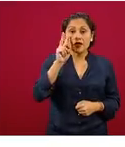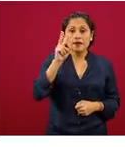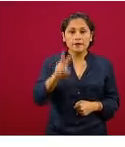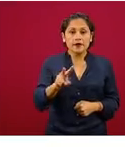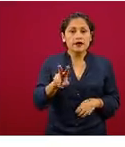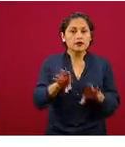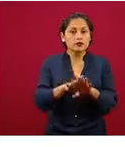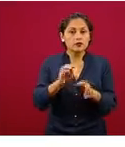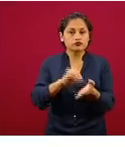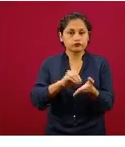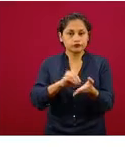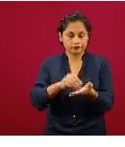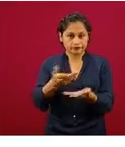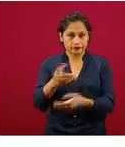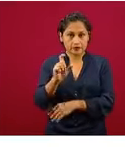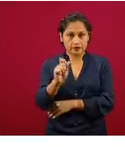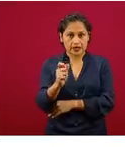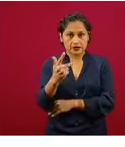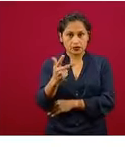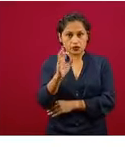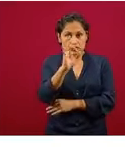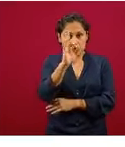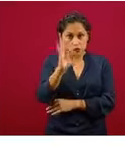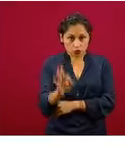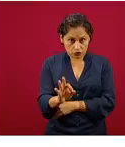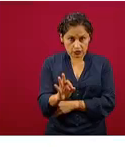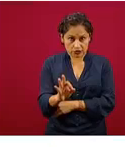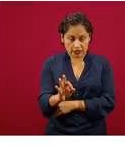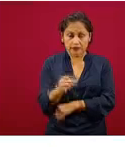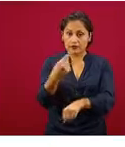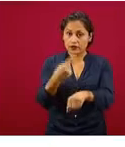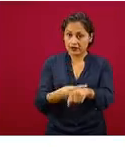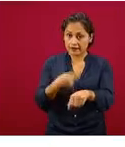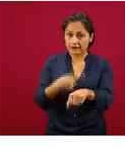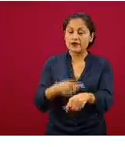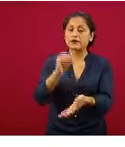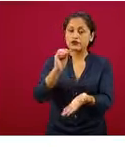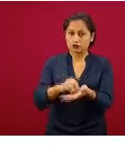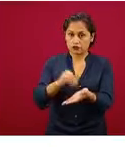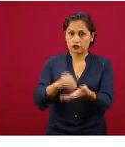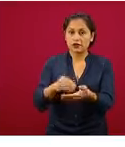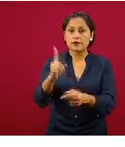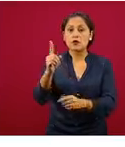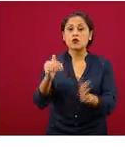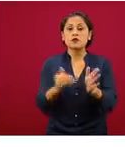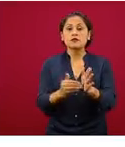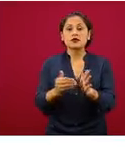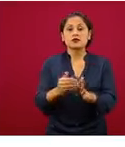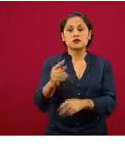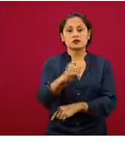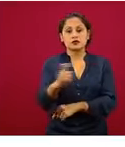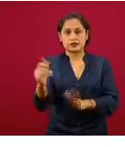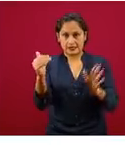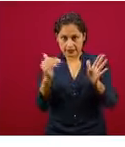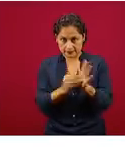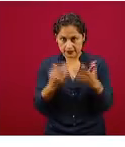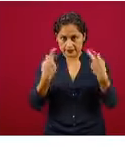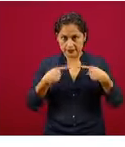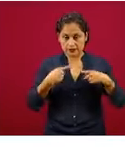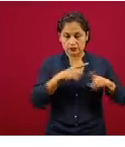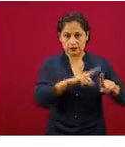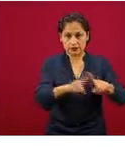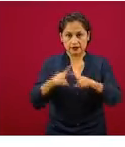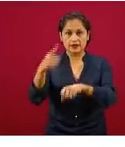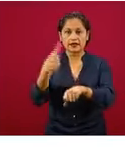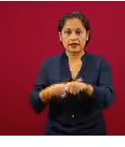pandemia. 28% son los casos en los últimos 14 días, más de 1.100.000 casos. La región de las